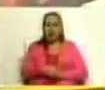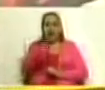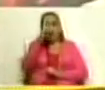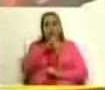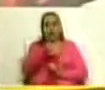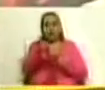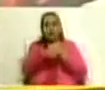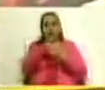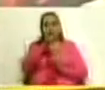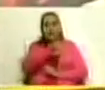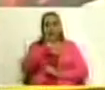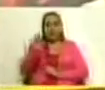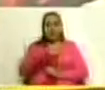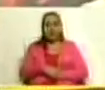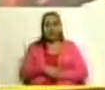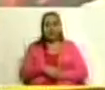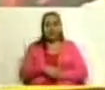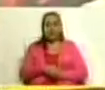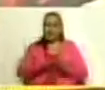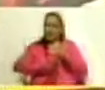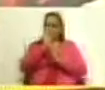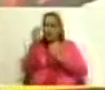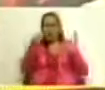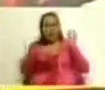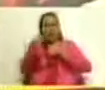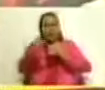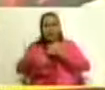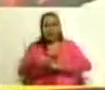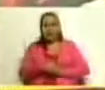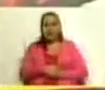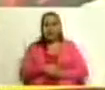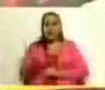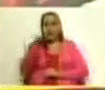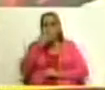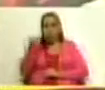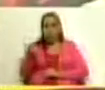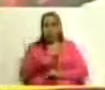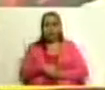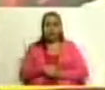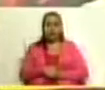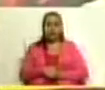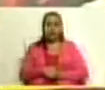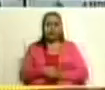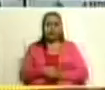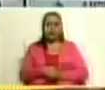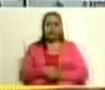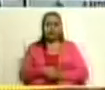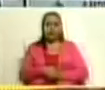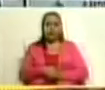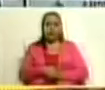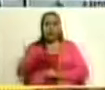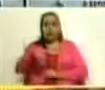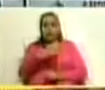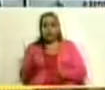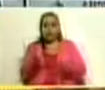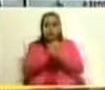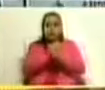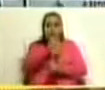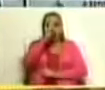2023, crecimiento, avances, mejoría, y llegamos al